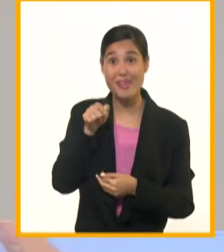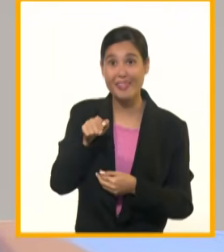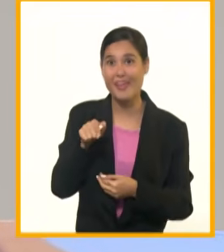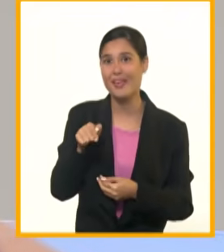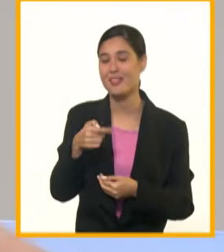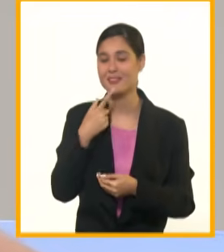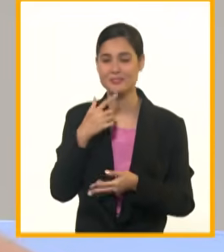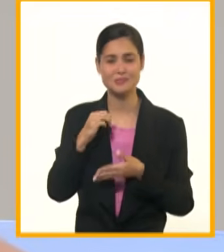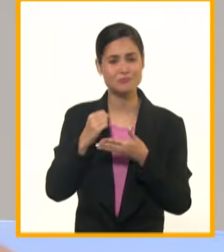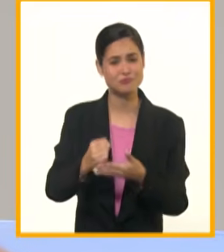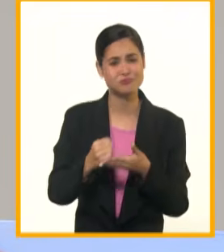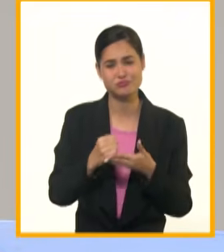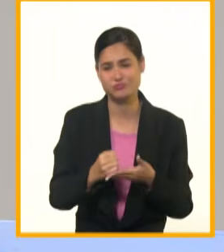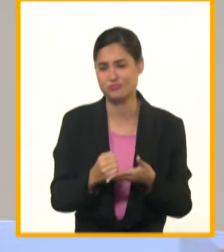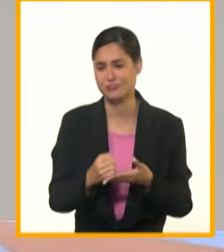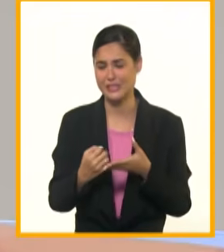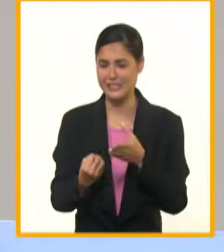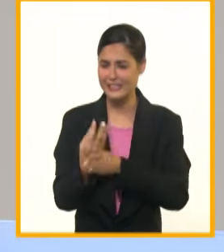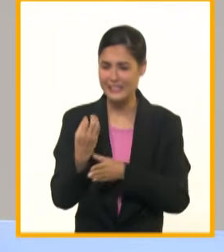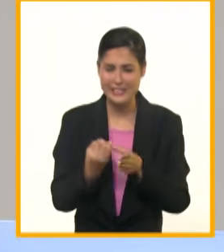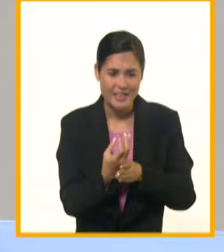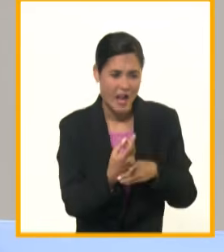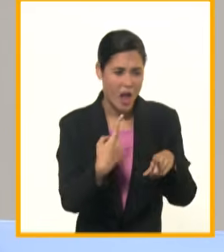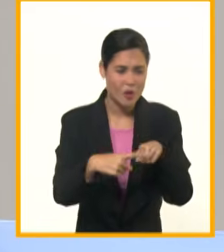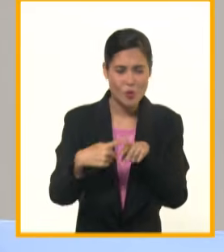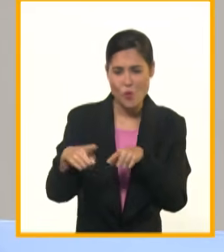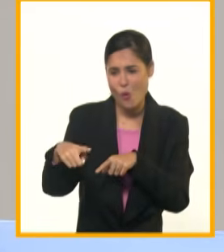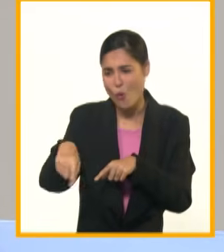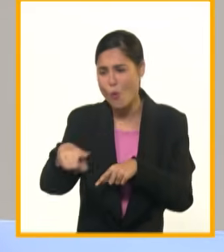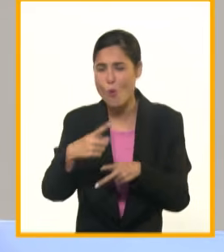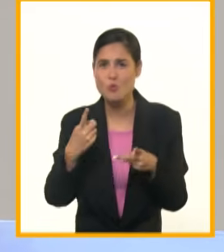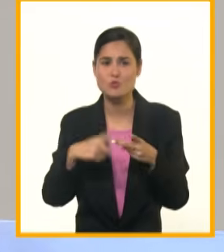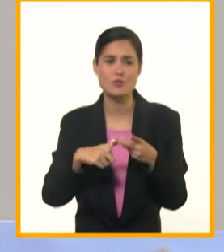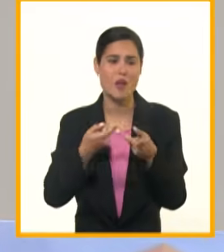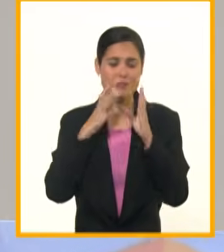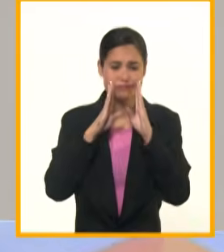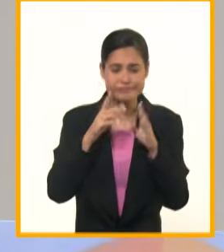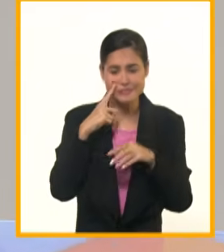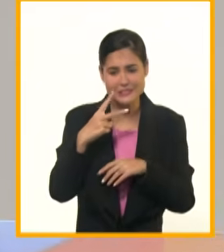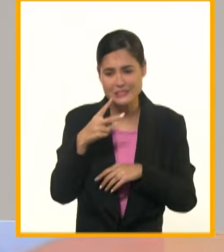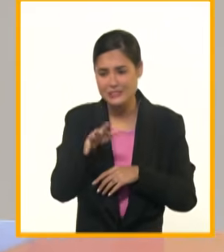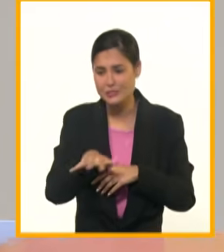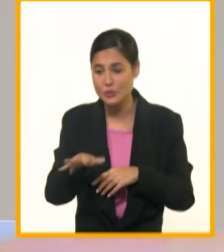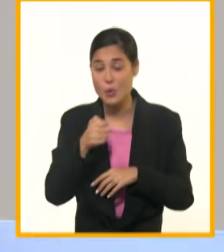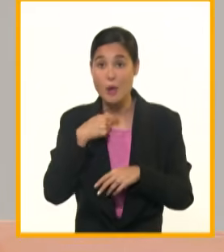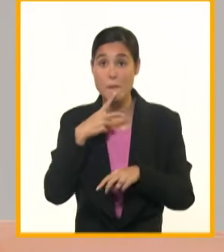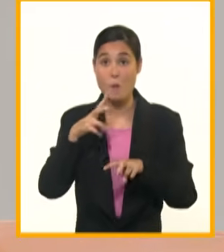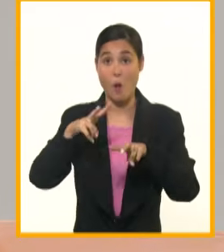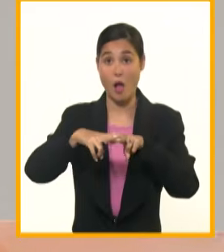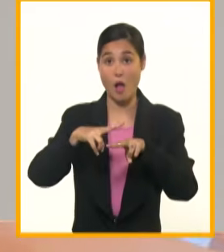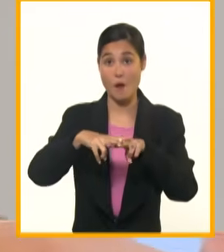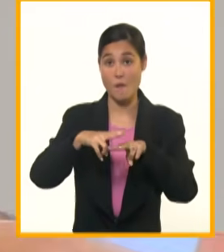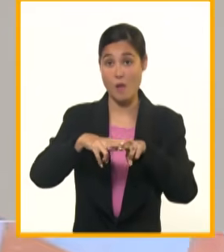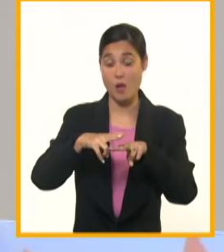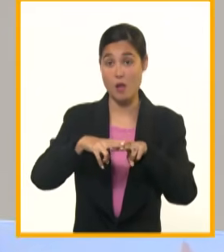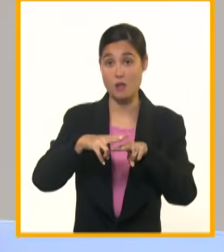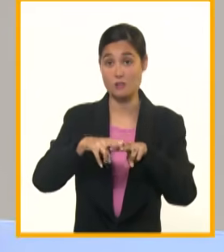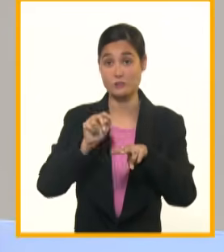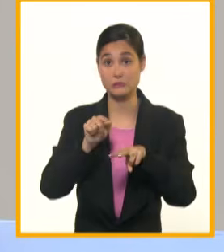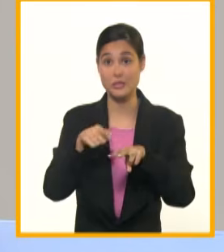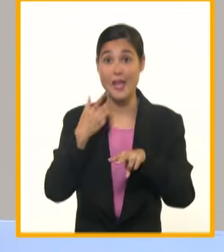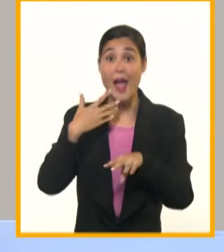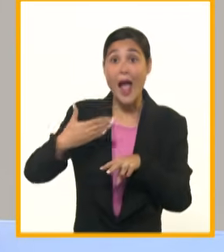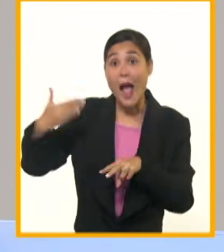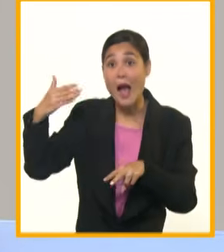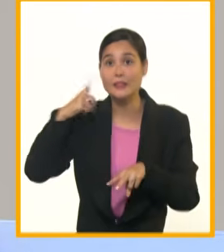su desarrollo a partir de la importancia que se le dio en aquel momento a La Habana, a las dos provincias, Temisca y Mayabeque, pero bueno, refiriéndonos a